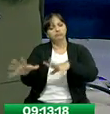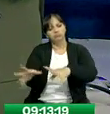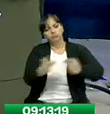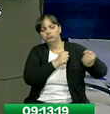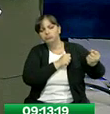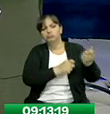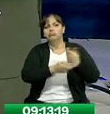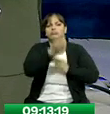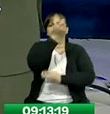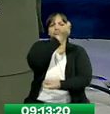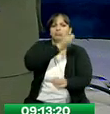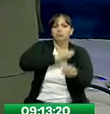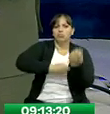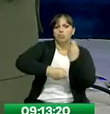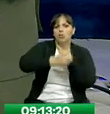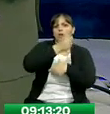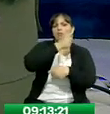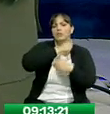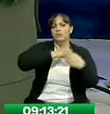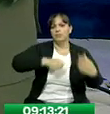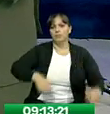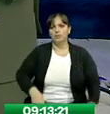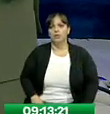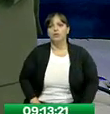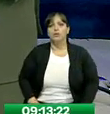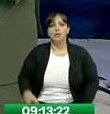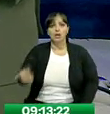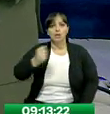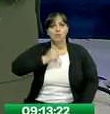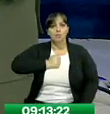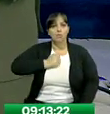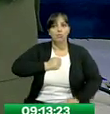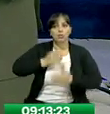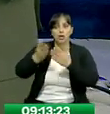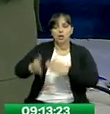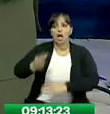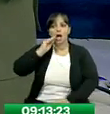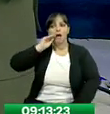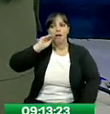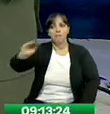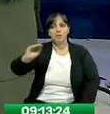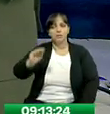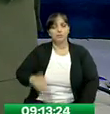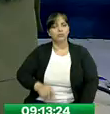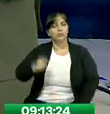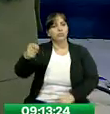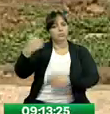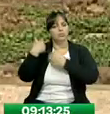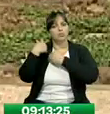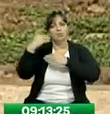notificaciones a los propietarios y la colocación de cerramientos y limpieza de los mismos veamos